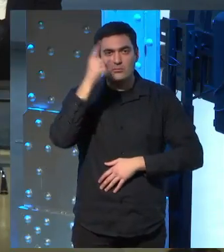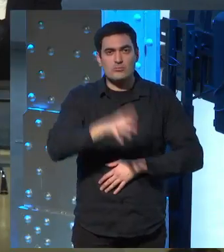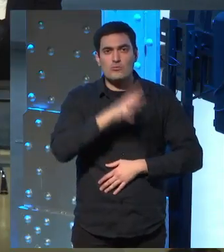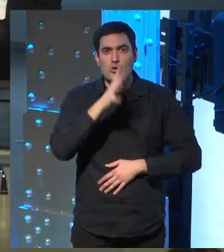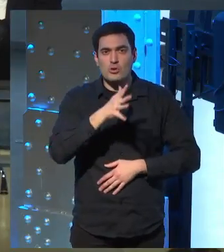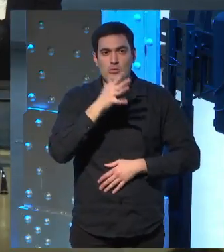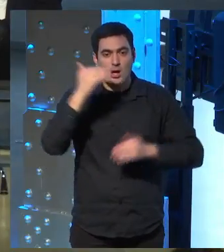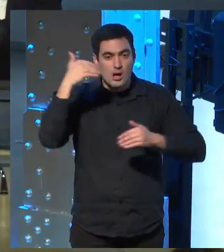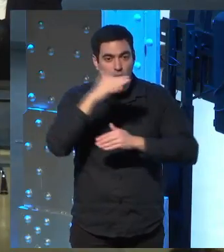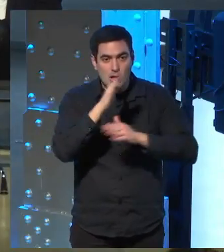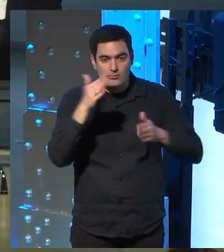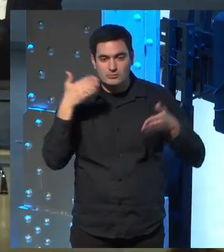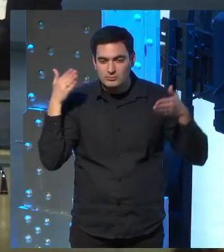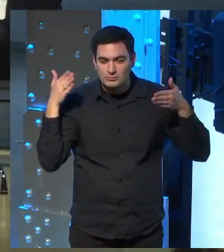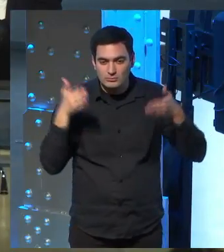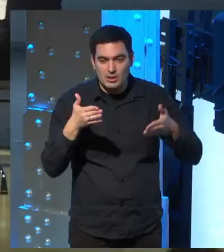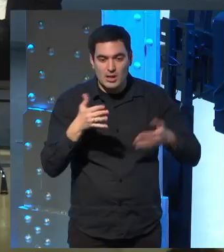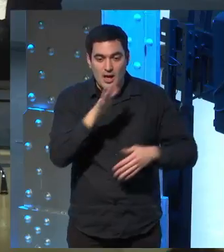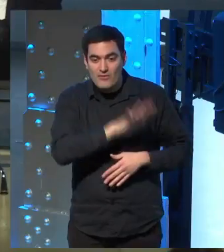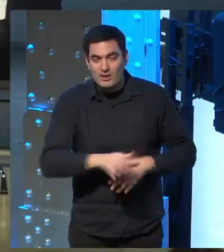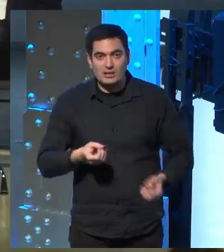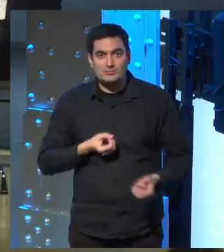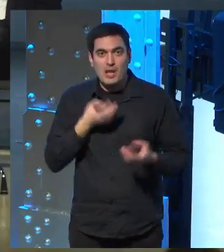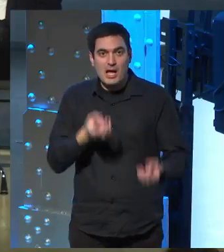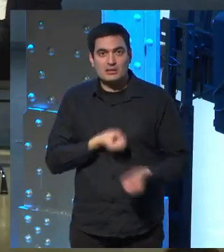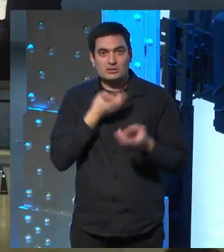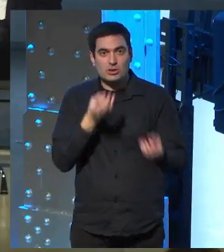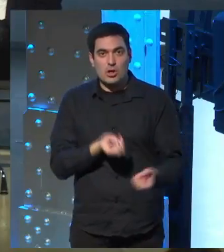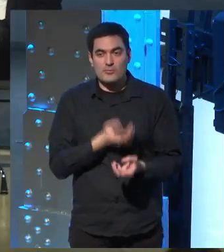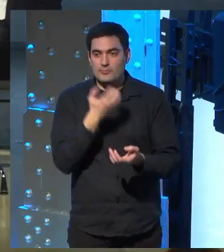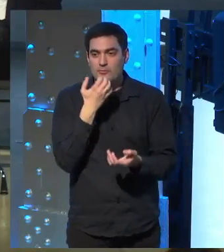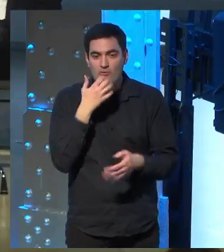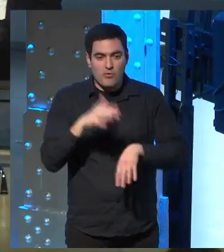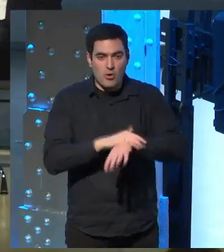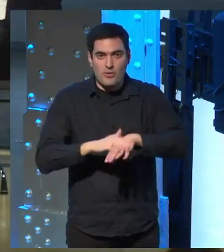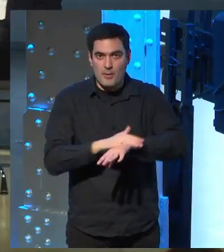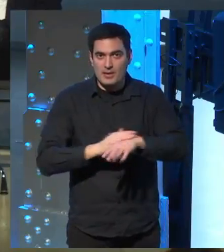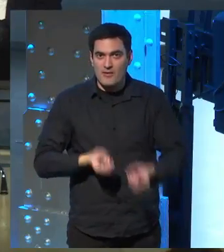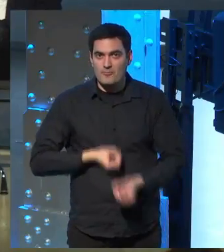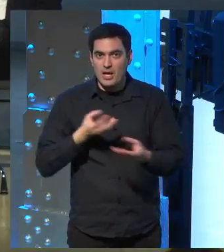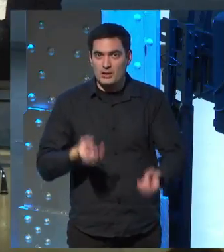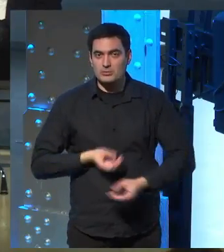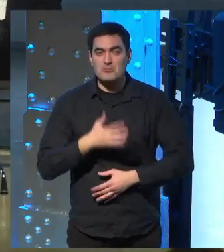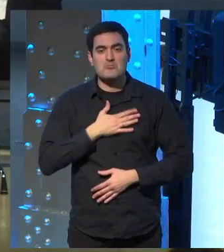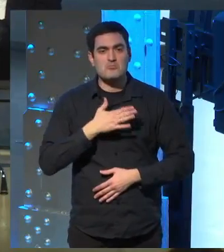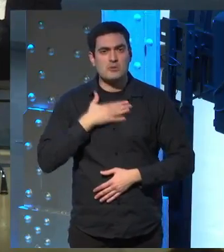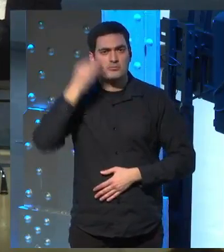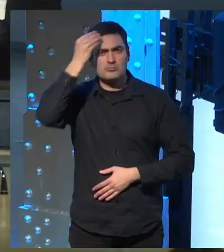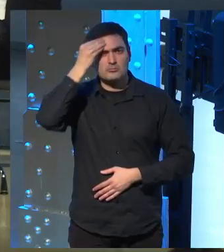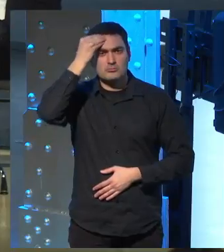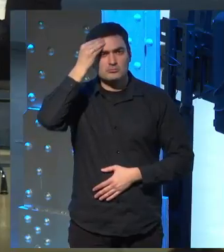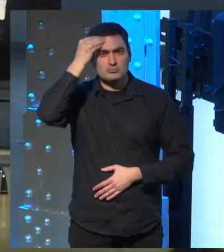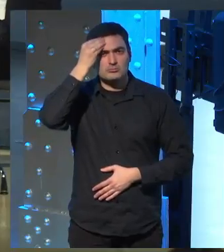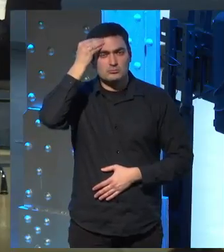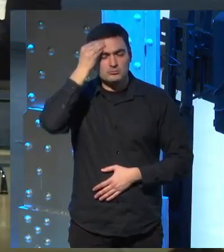la atención hacia la expresión infantil, ¿no? Hacia lo elemental en la expresión, ¿no? Y también me hace pensar, y